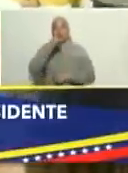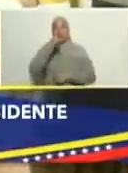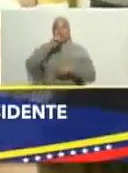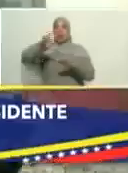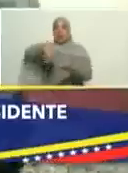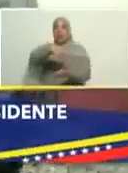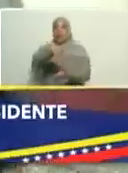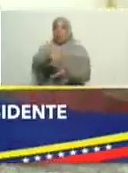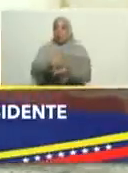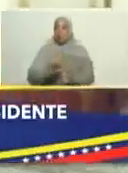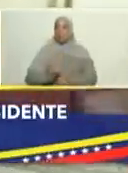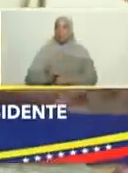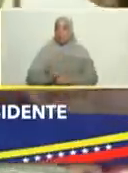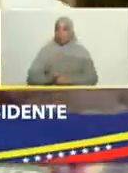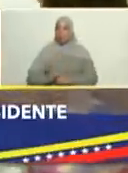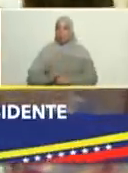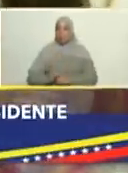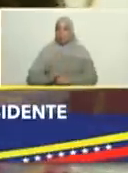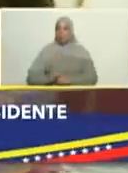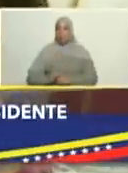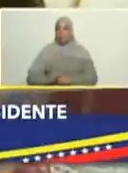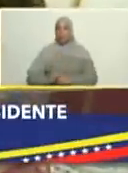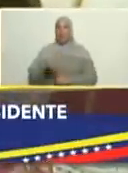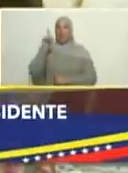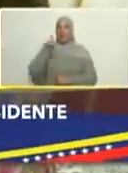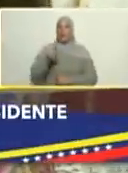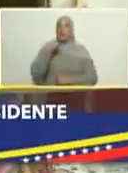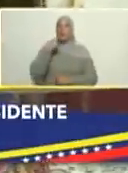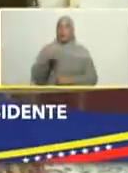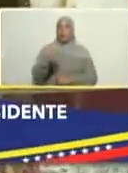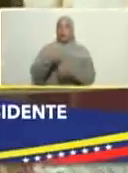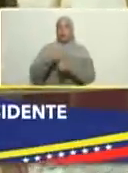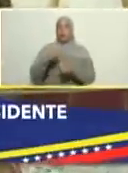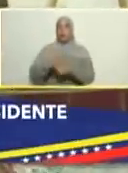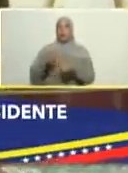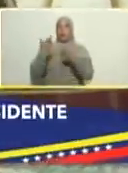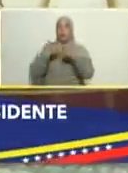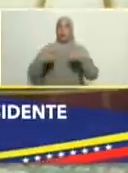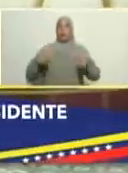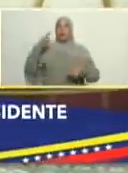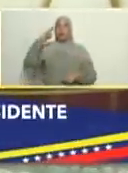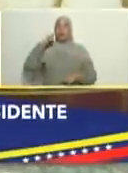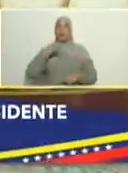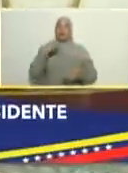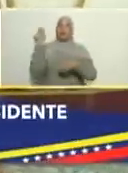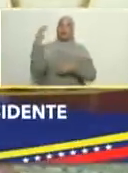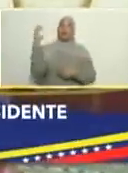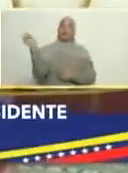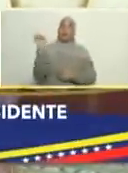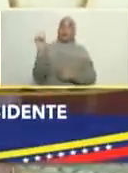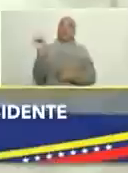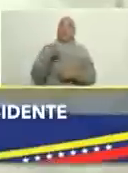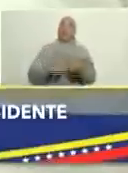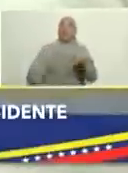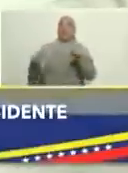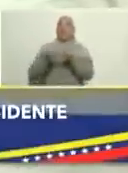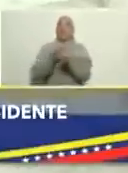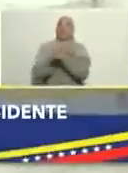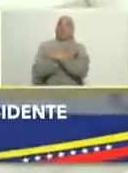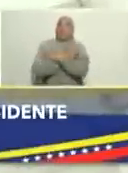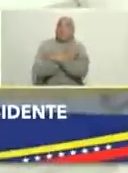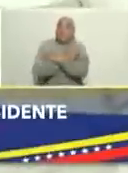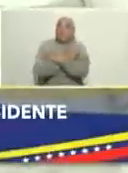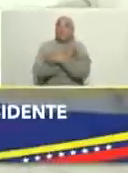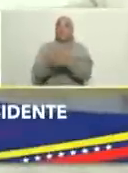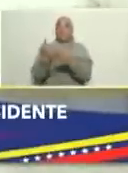Nacional. El mandatario además puntualizó que el espíritu del libertador Simón Bolívar, Colombia y Venezuela, nos damos un abrazo de reencuentro